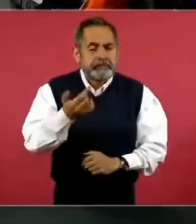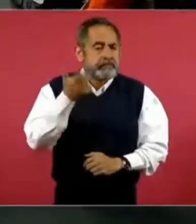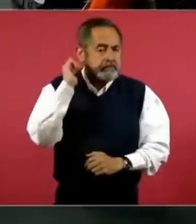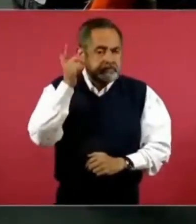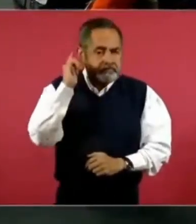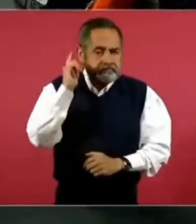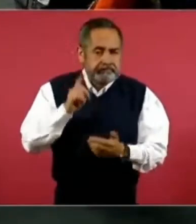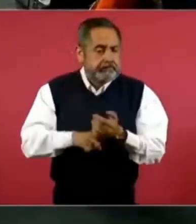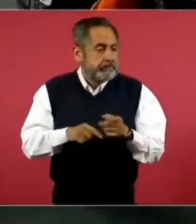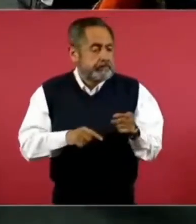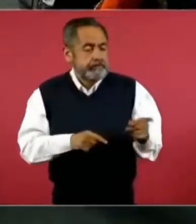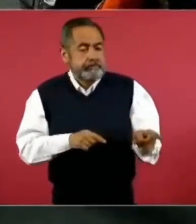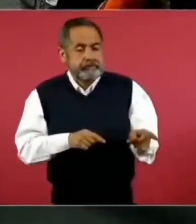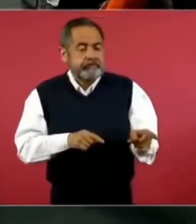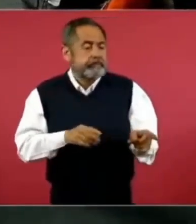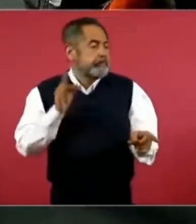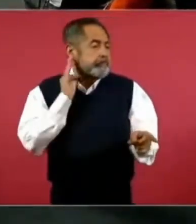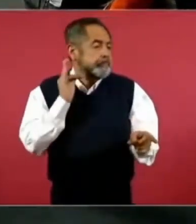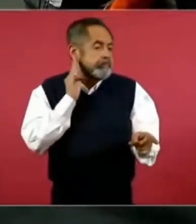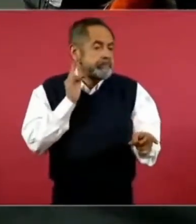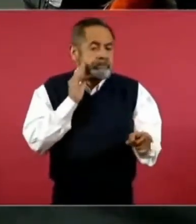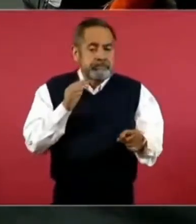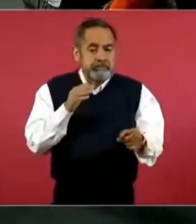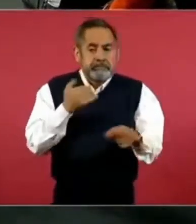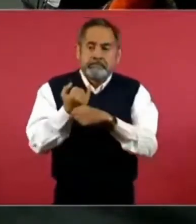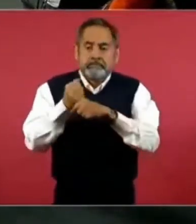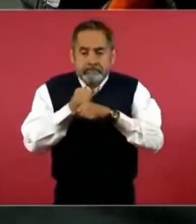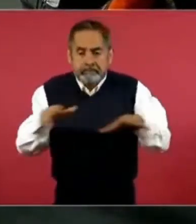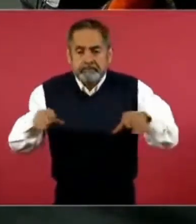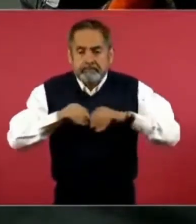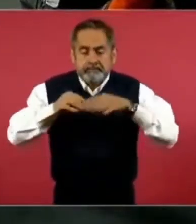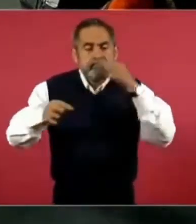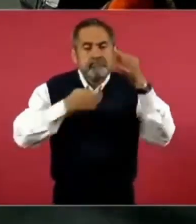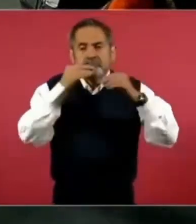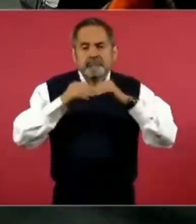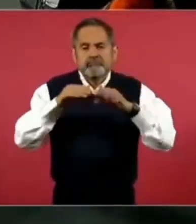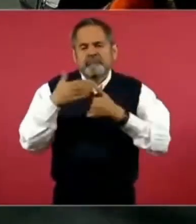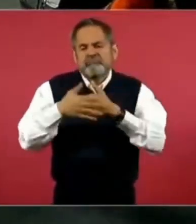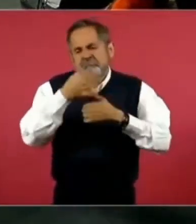la Fiscalía informe lo más pronto posible.